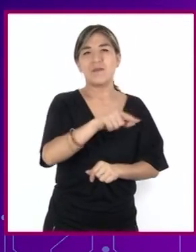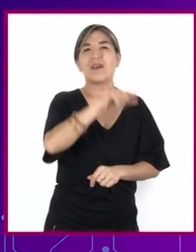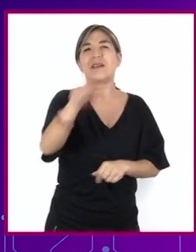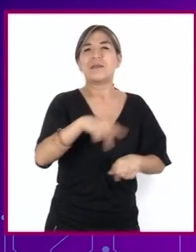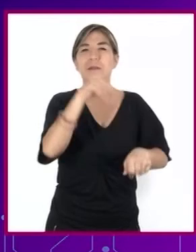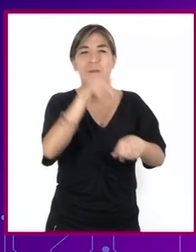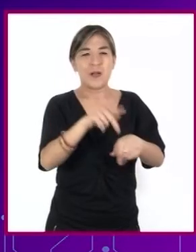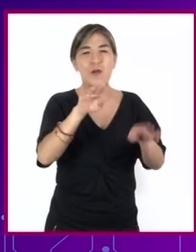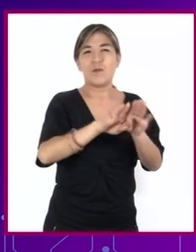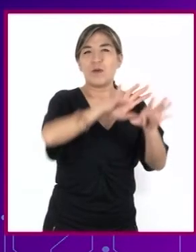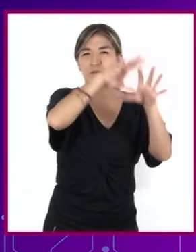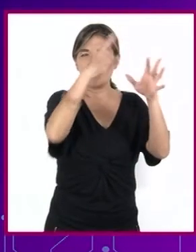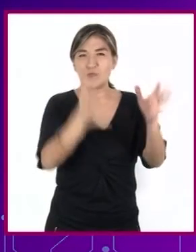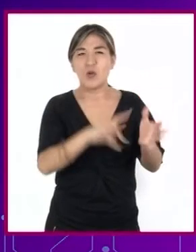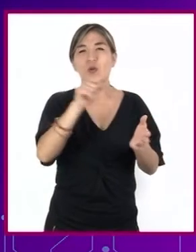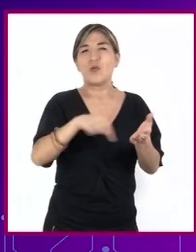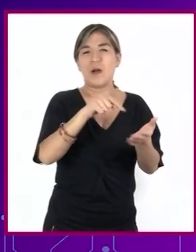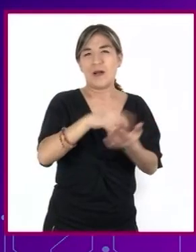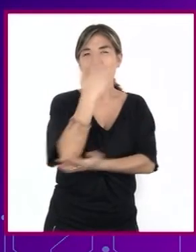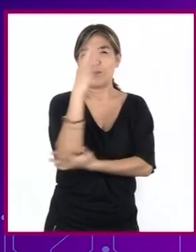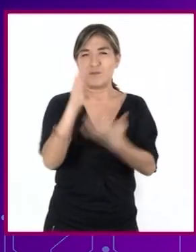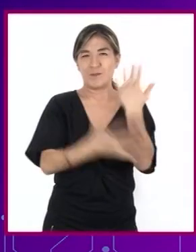minerales y bosques.